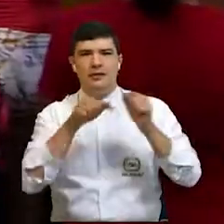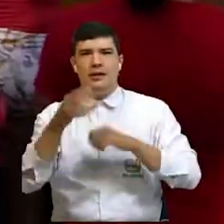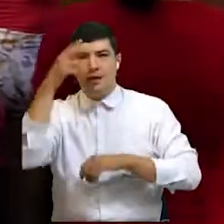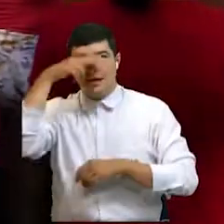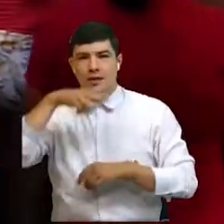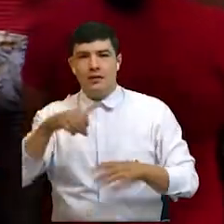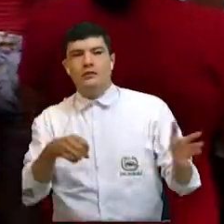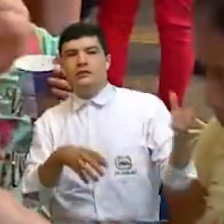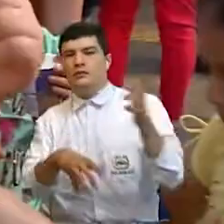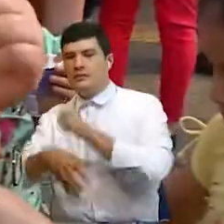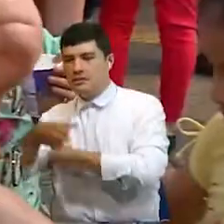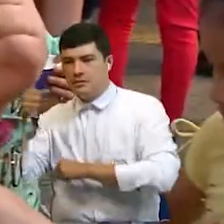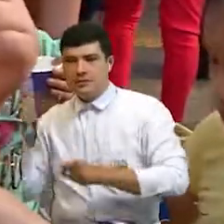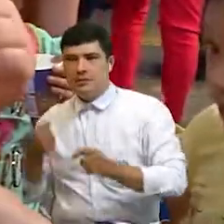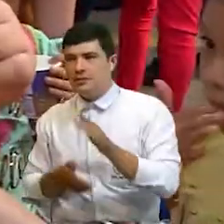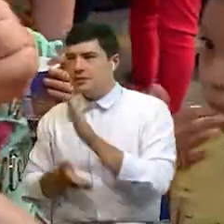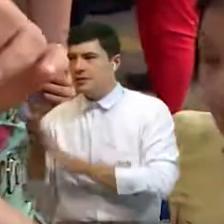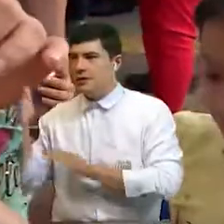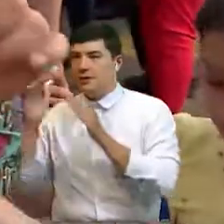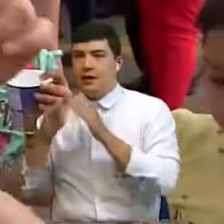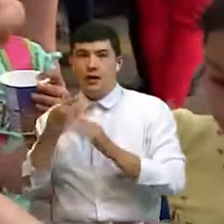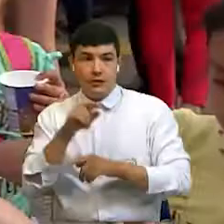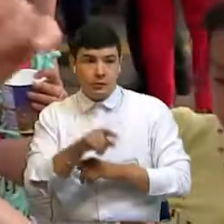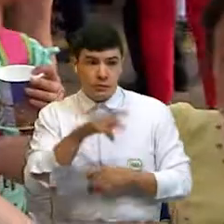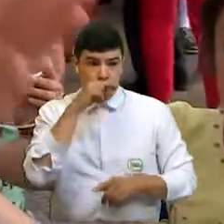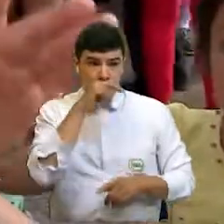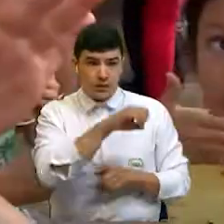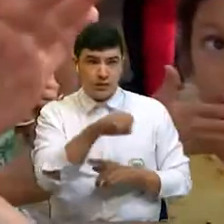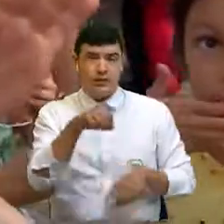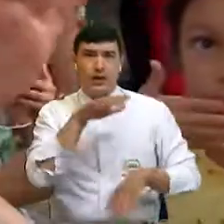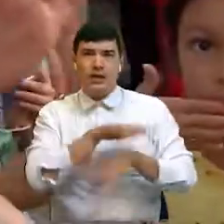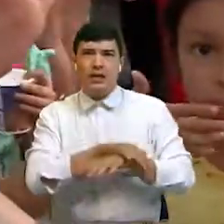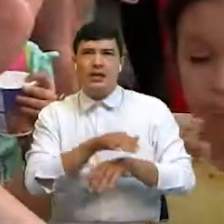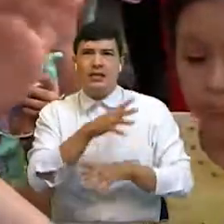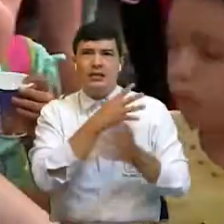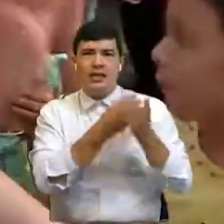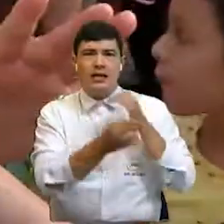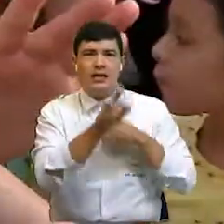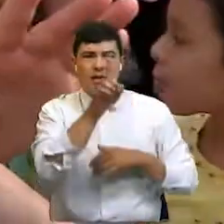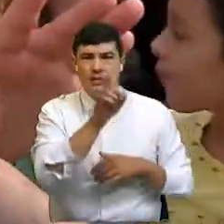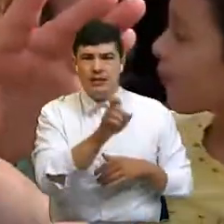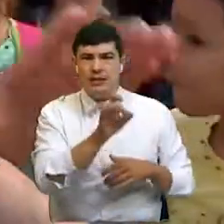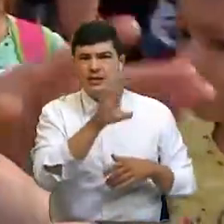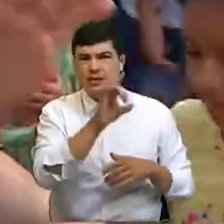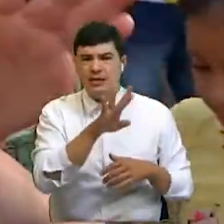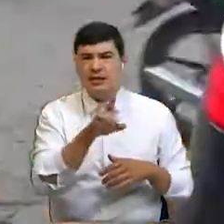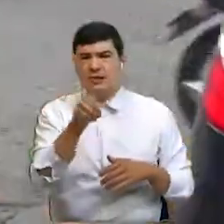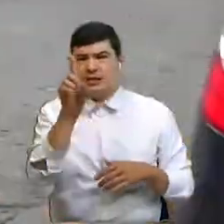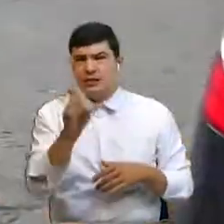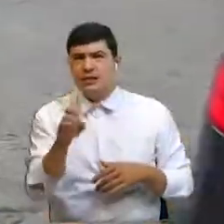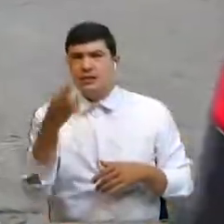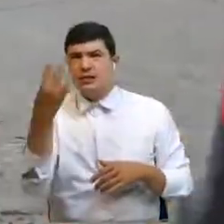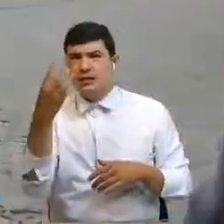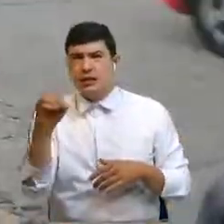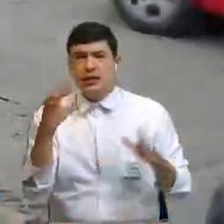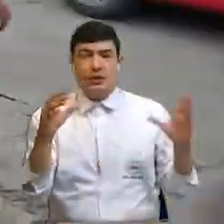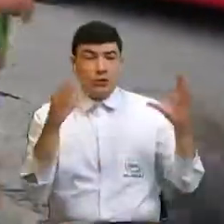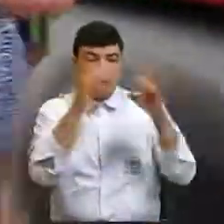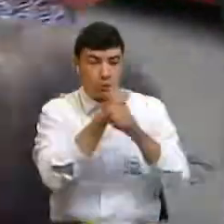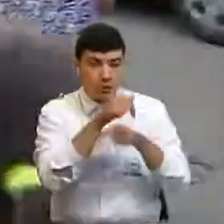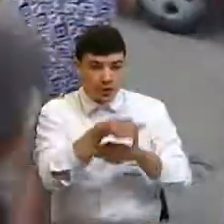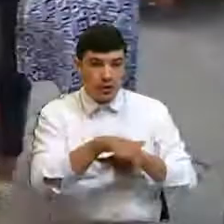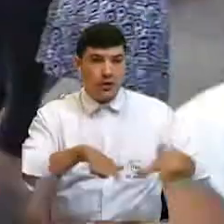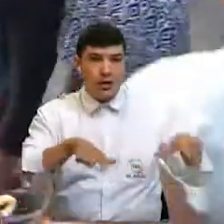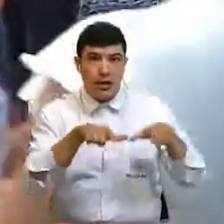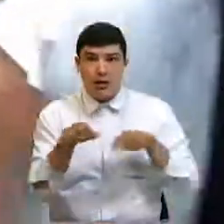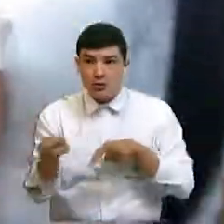institución. Aquí los niños en la tarde salen a las 6:15, 6:30, oscuro. Aquí la otra